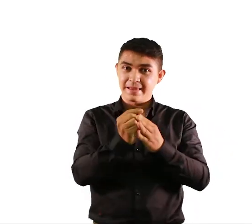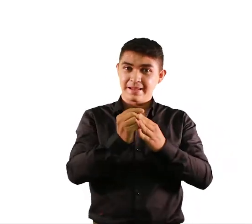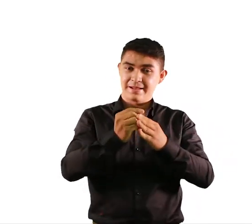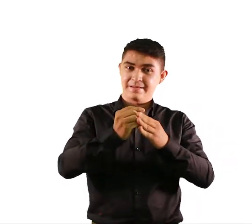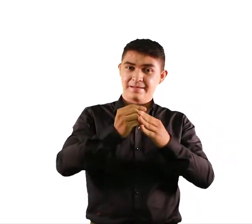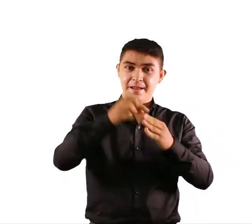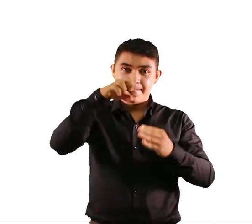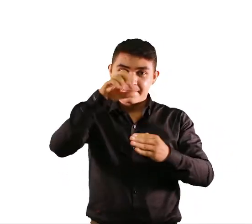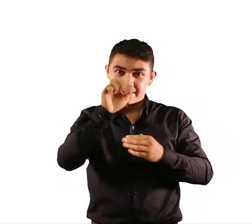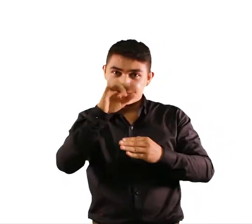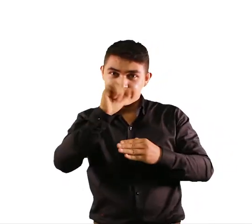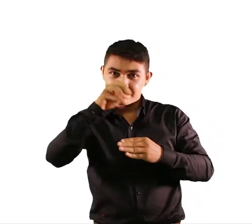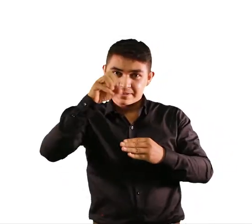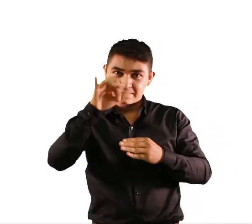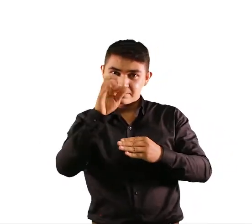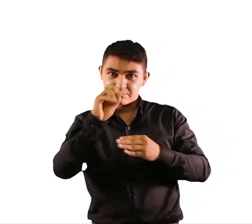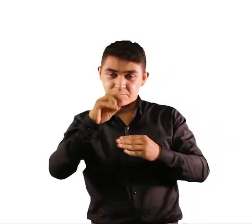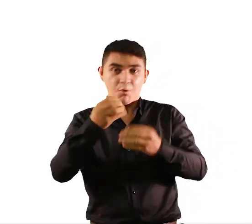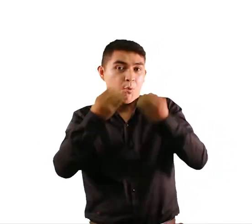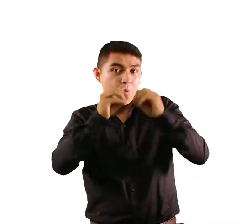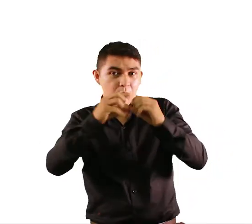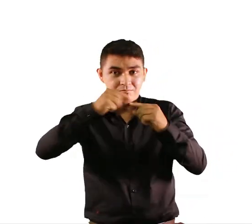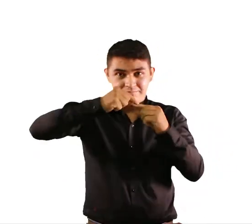por apotema.